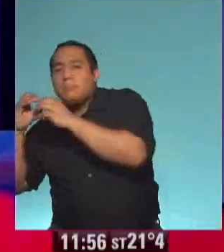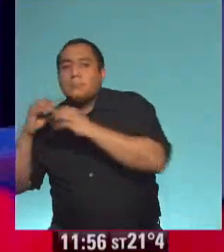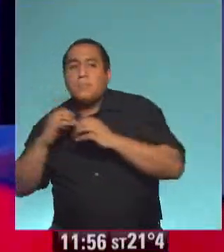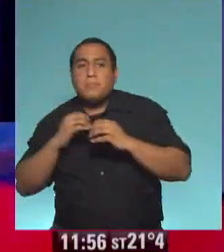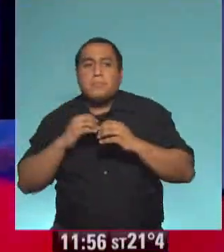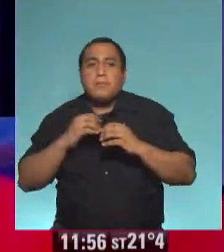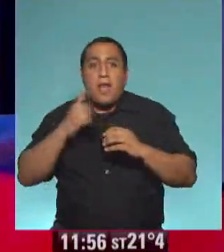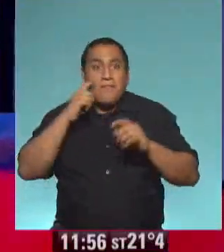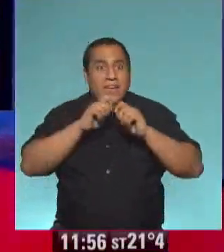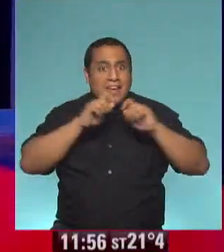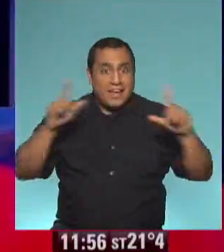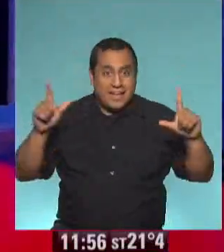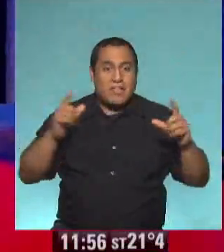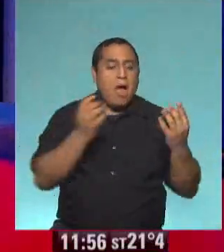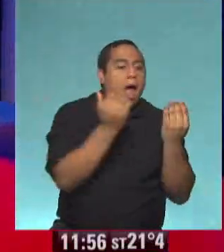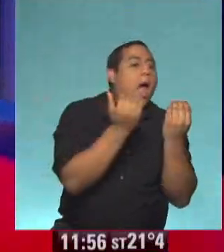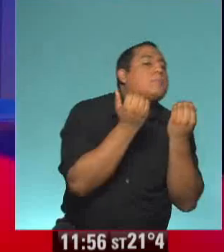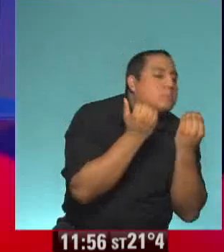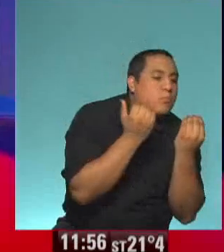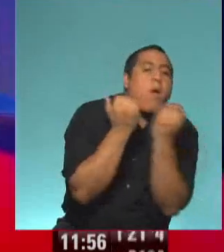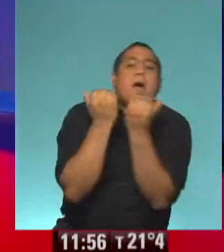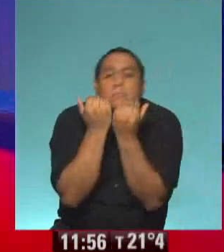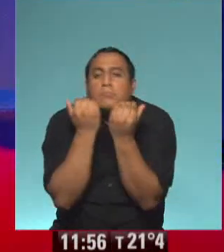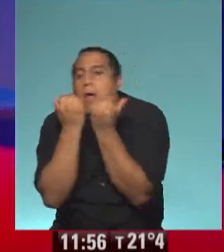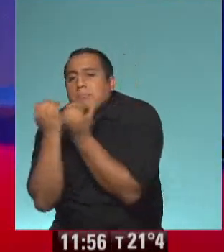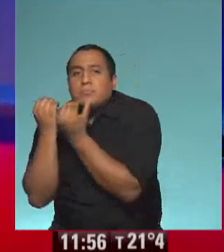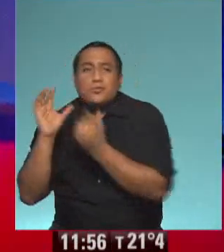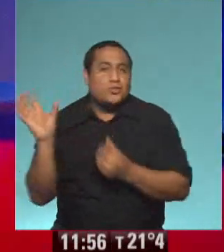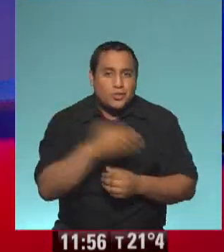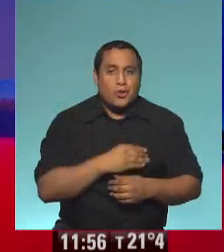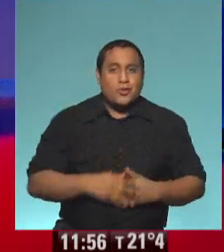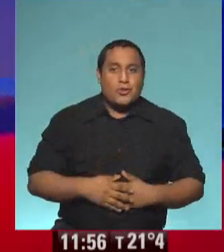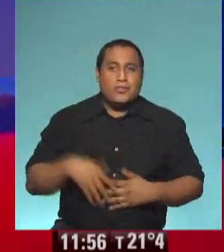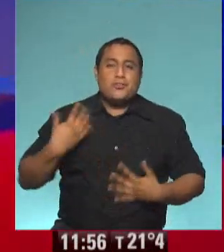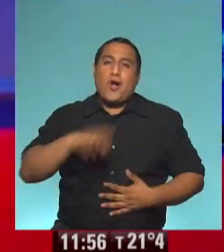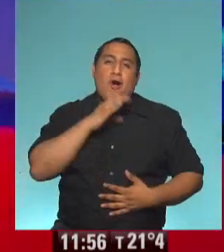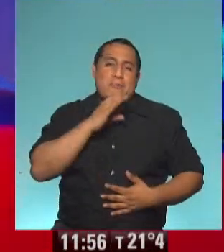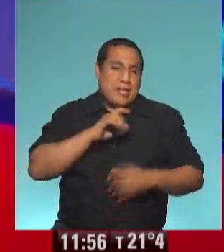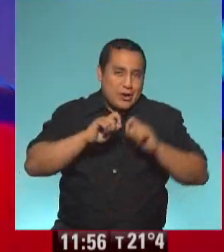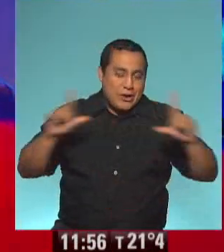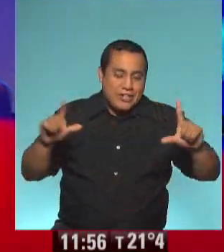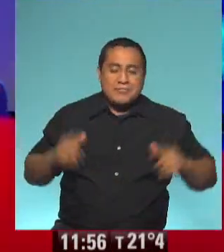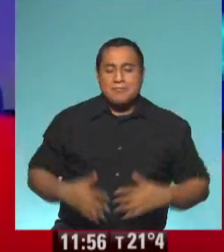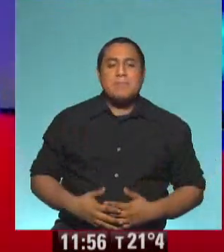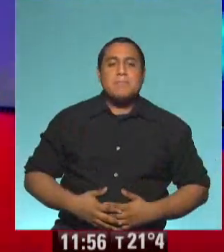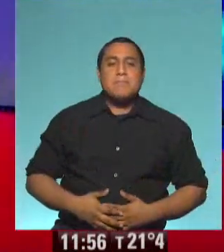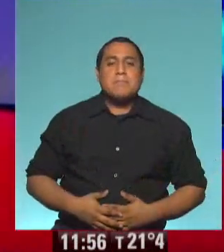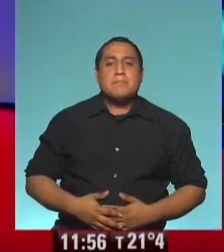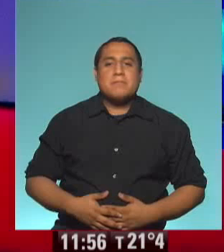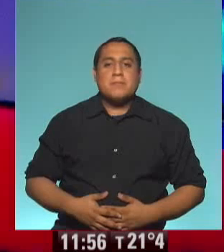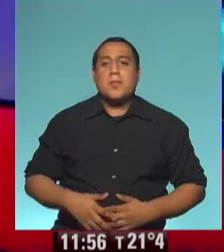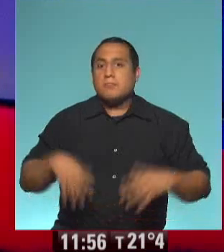estamos viendo la imagen de todos comiendo el pan a la vez. Sí, bastante graciosa la imagen.